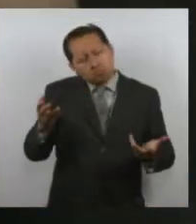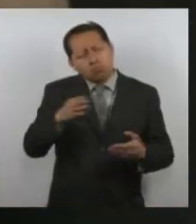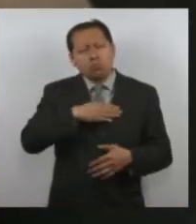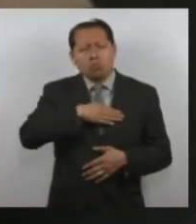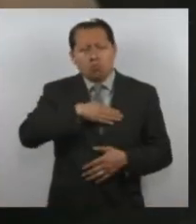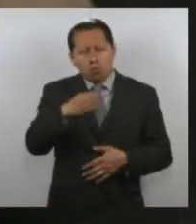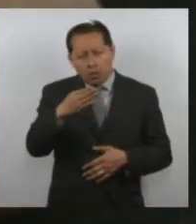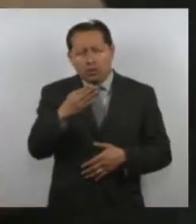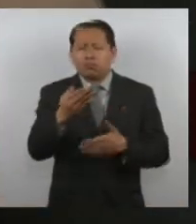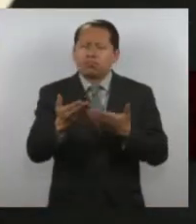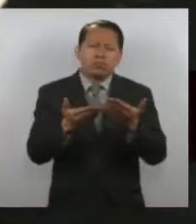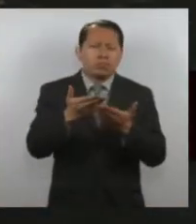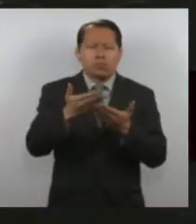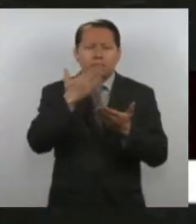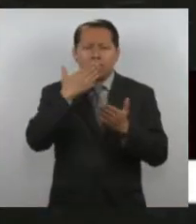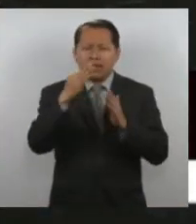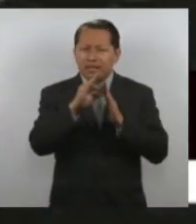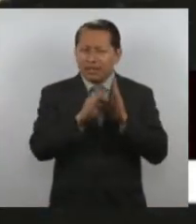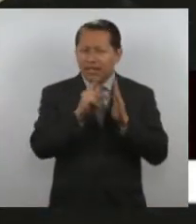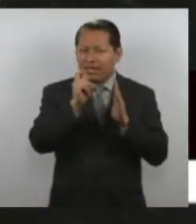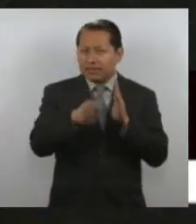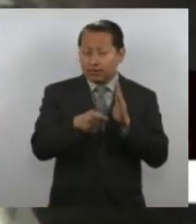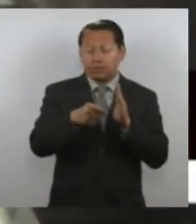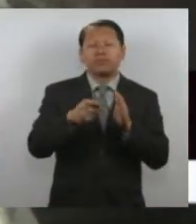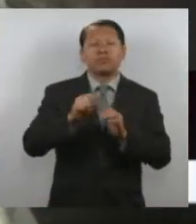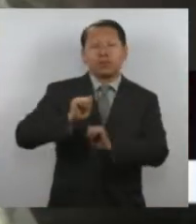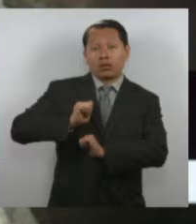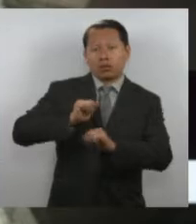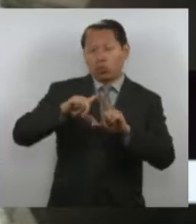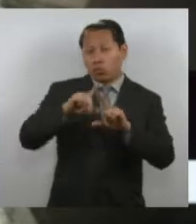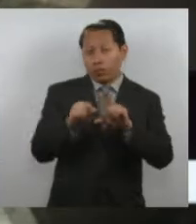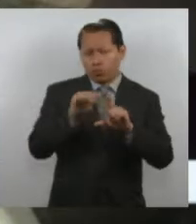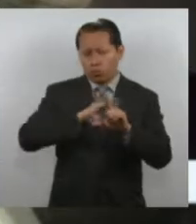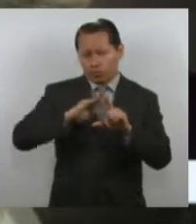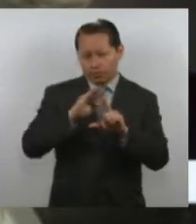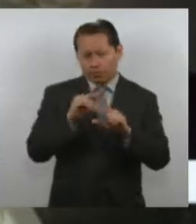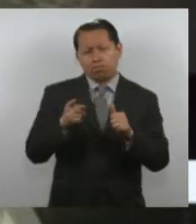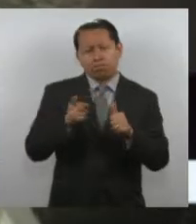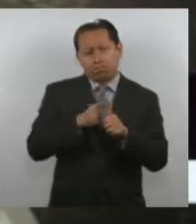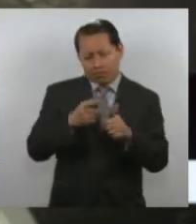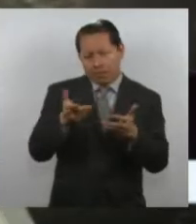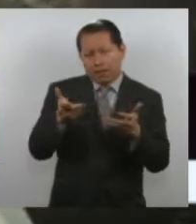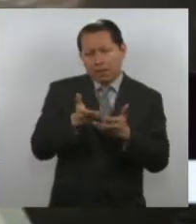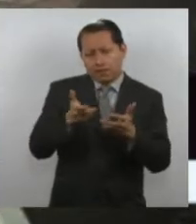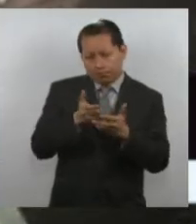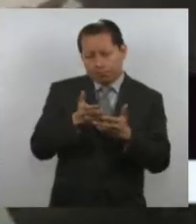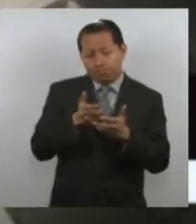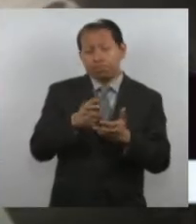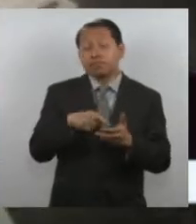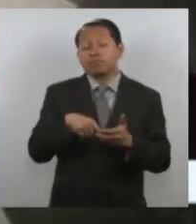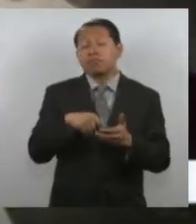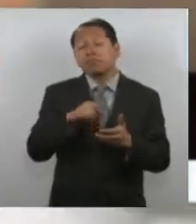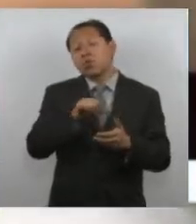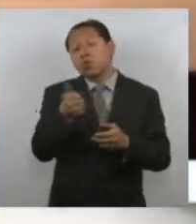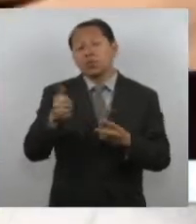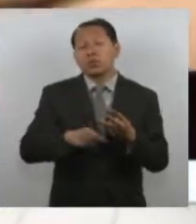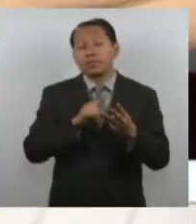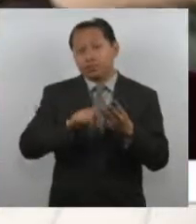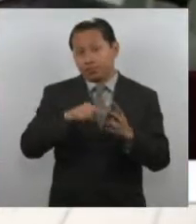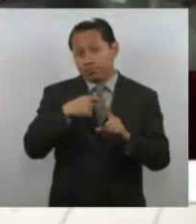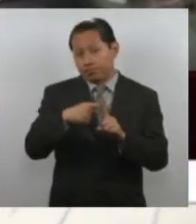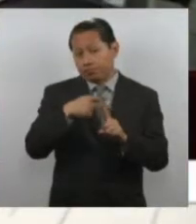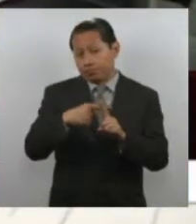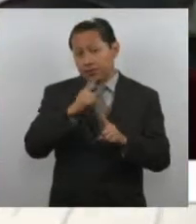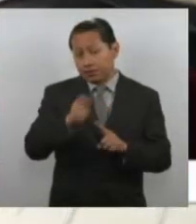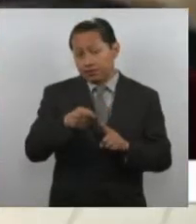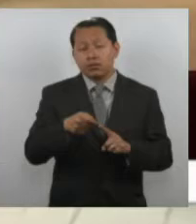buen aspecto que la Guardia Nacional pueda fungir como primer respondiente, ¿no? Un tercer aspecto positivo que veo es si va a haber